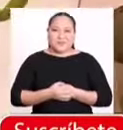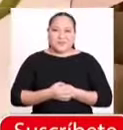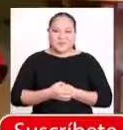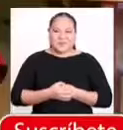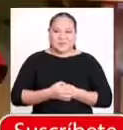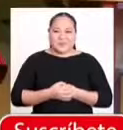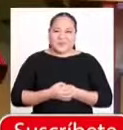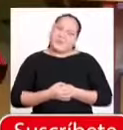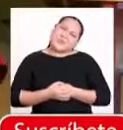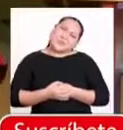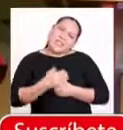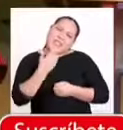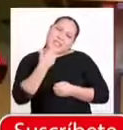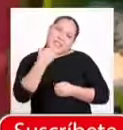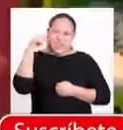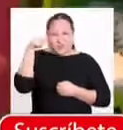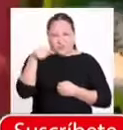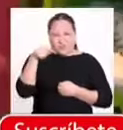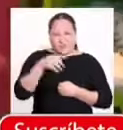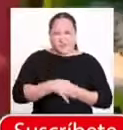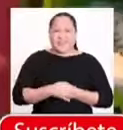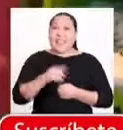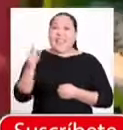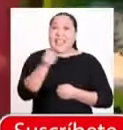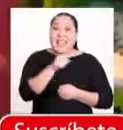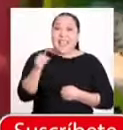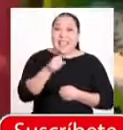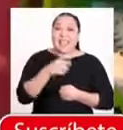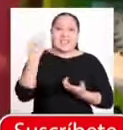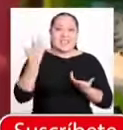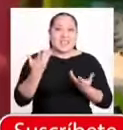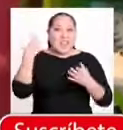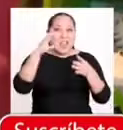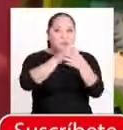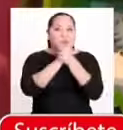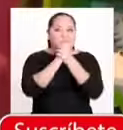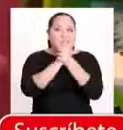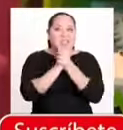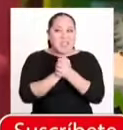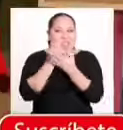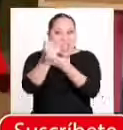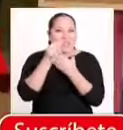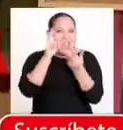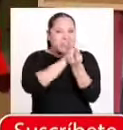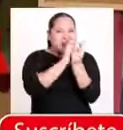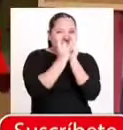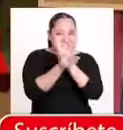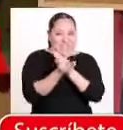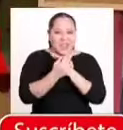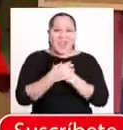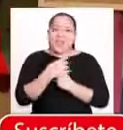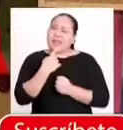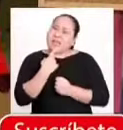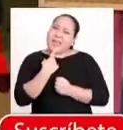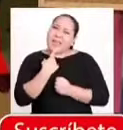¿Y quiénes son ellos? Ellos son nuestros compañeros del reciclaje. ¡Ah!